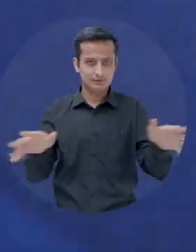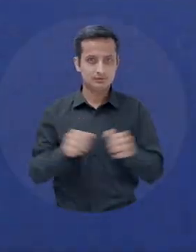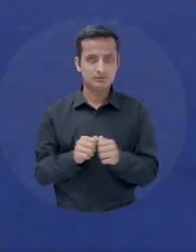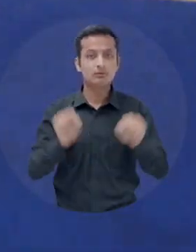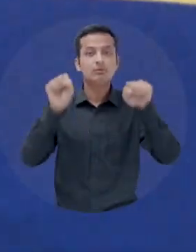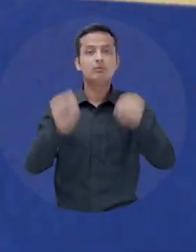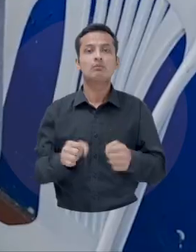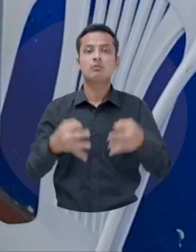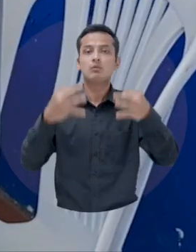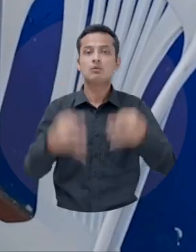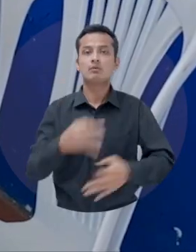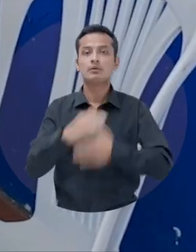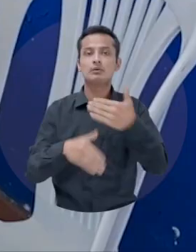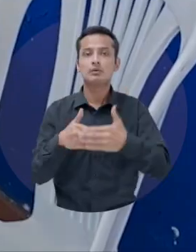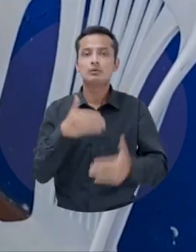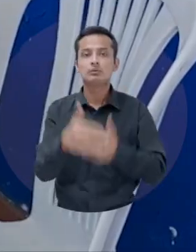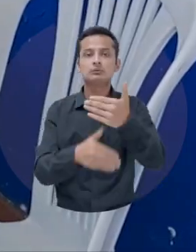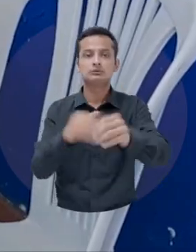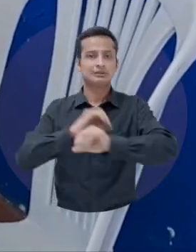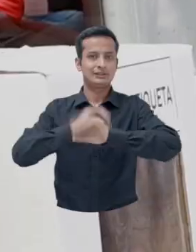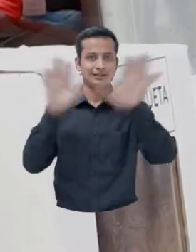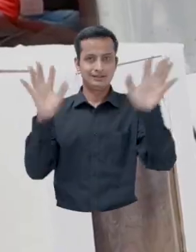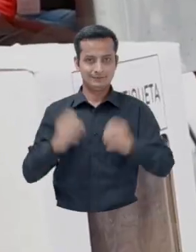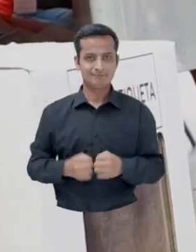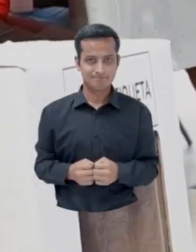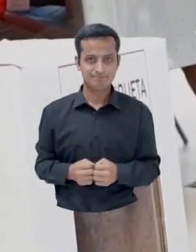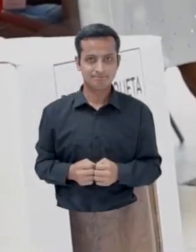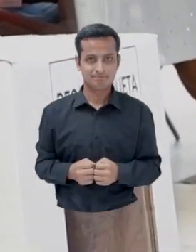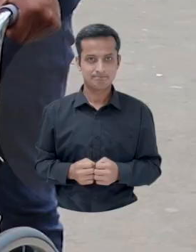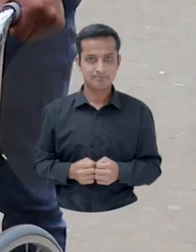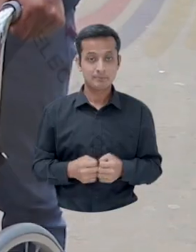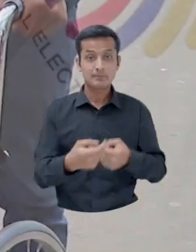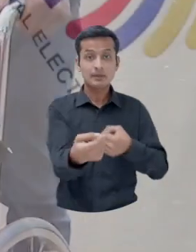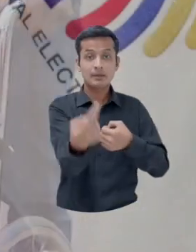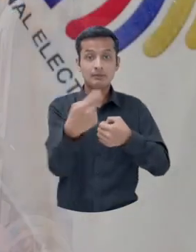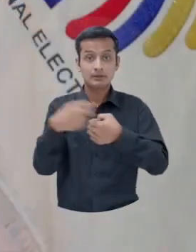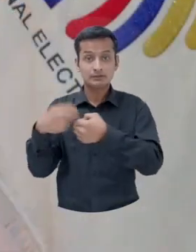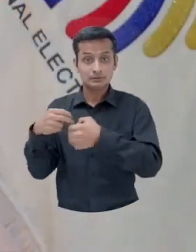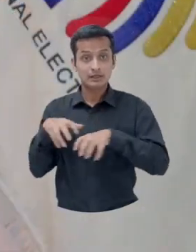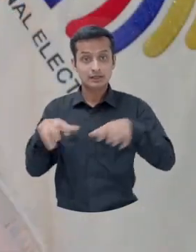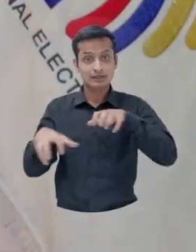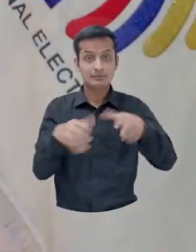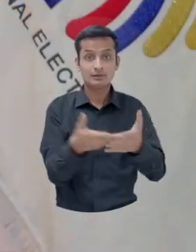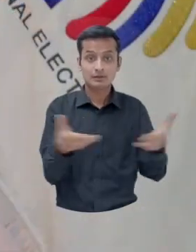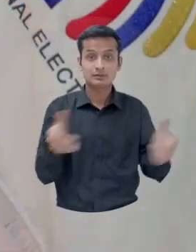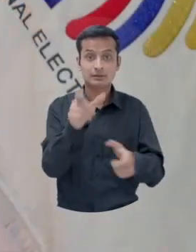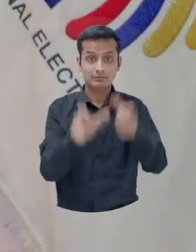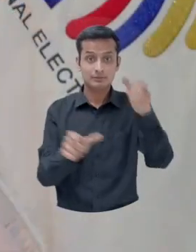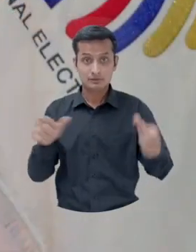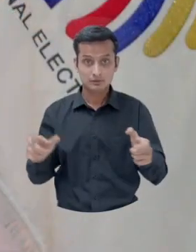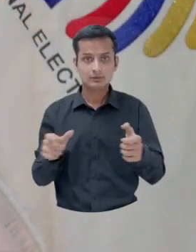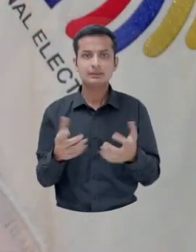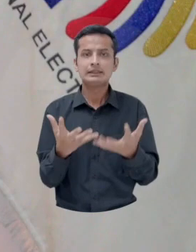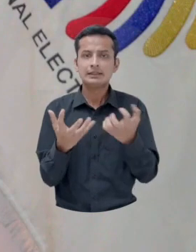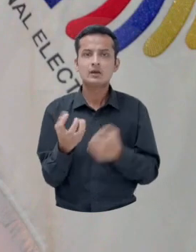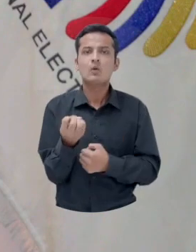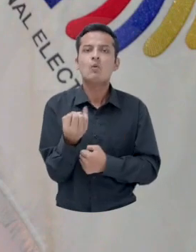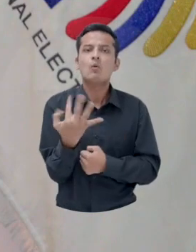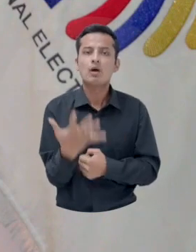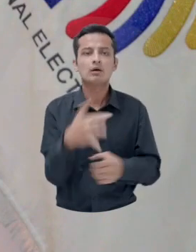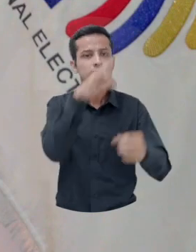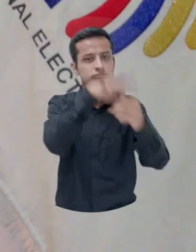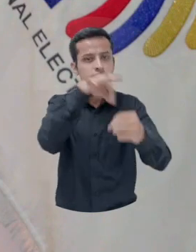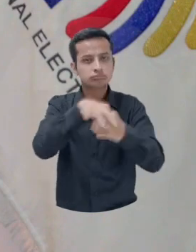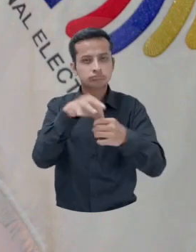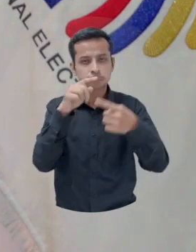de la ciudadanía para garantizar la transparencia de este acto cívico. La participación activa de la ciudadanía en